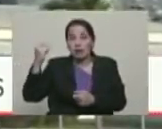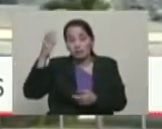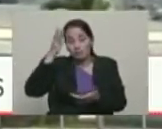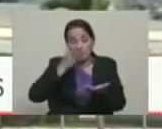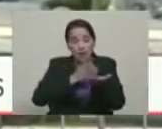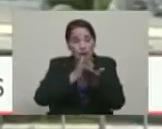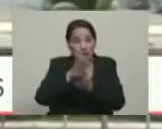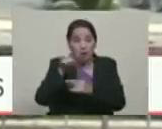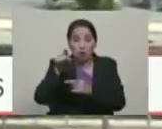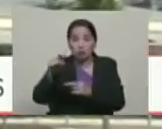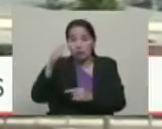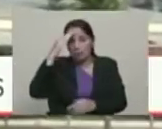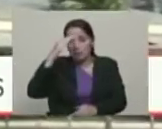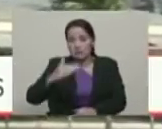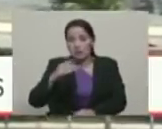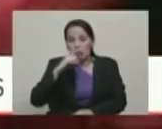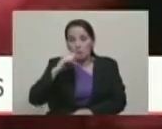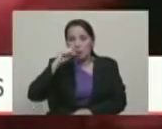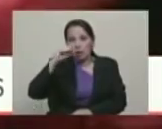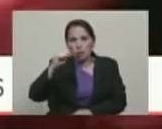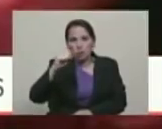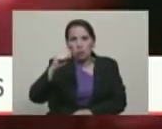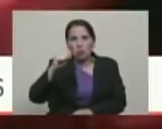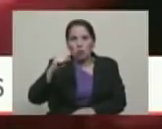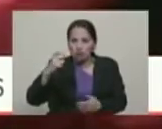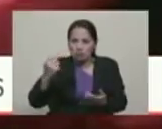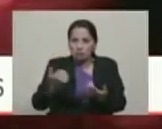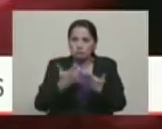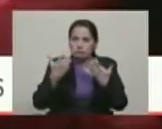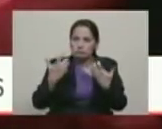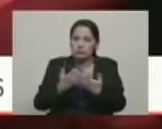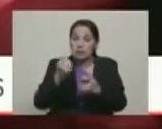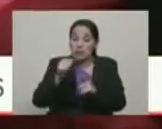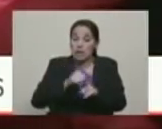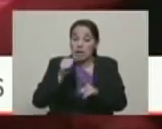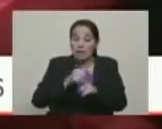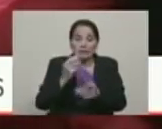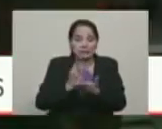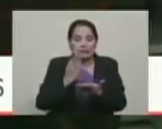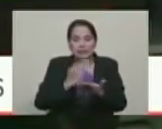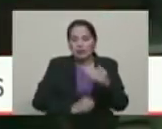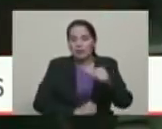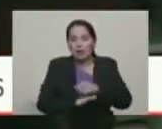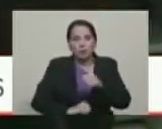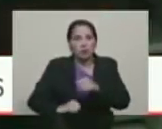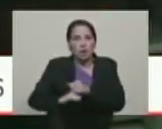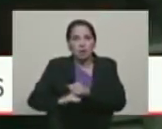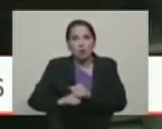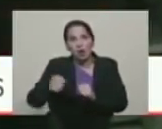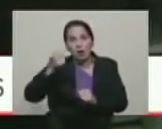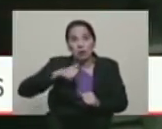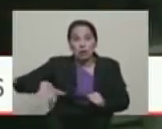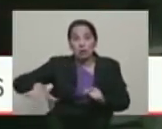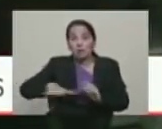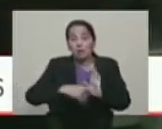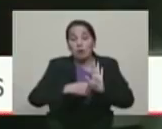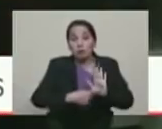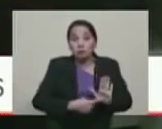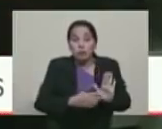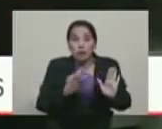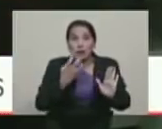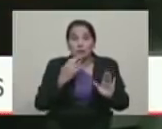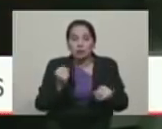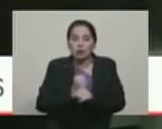a mi comandante presidente que está ahí batallando, apoyando al pueblo, dando el ejemplo y trabajando por la